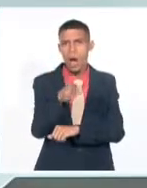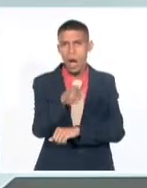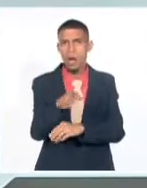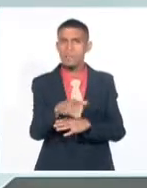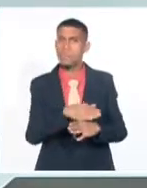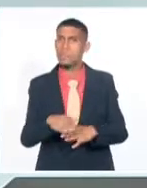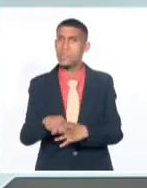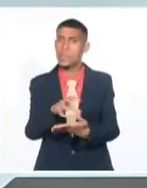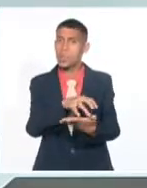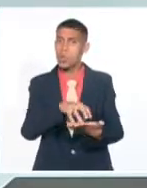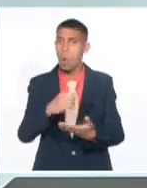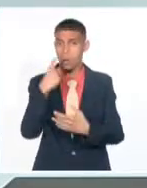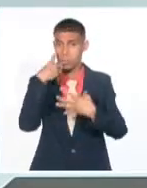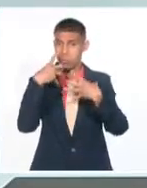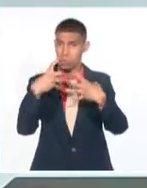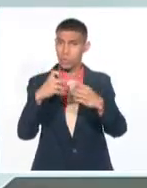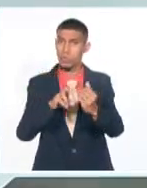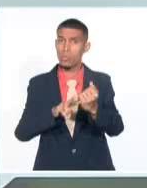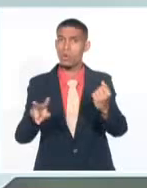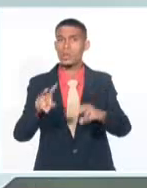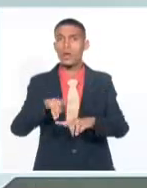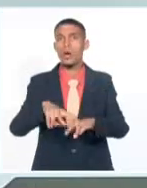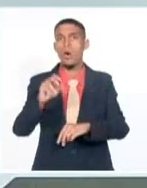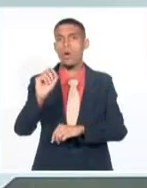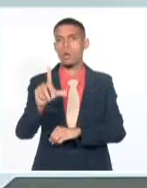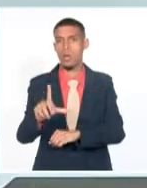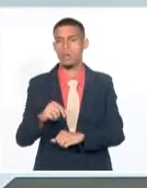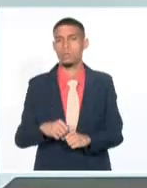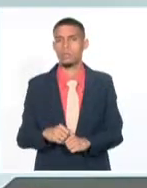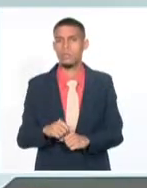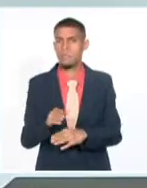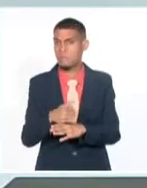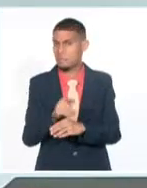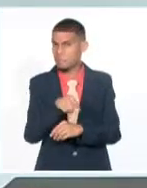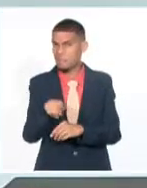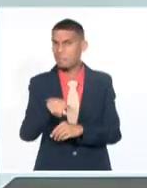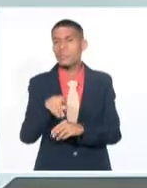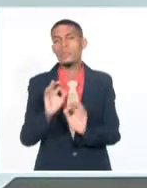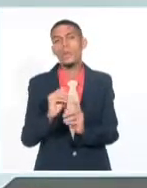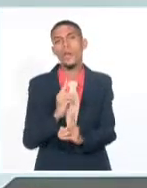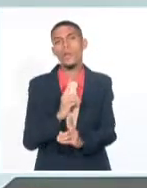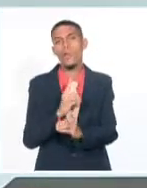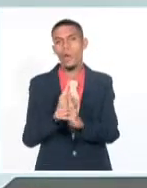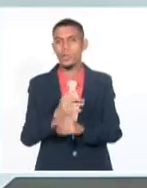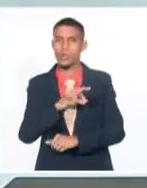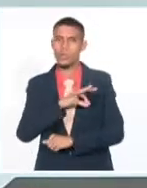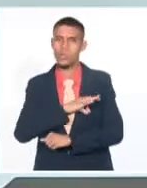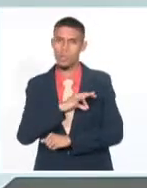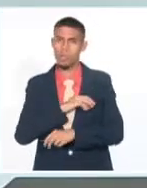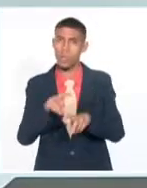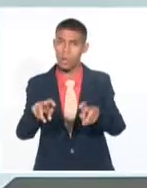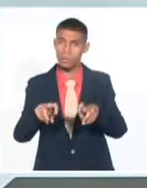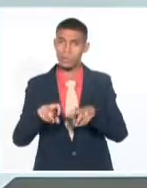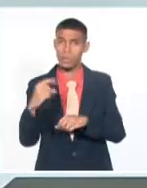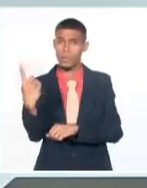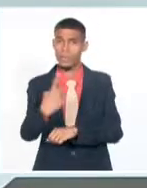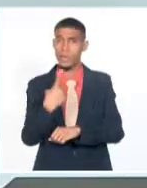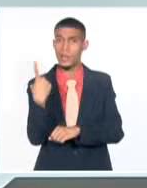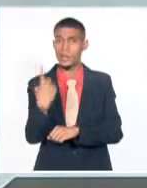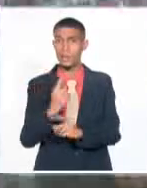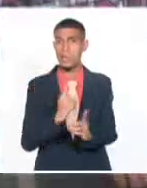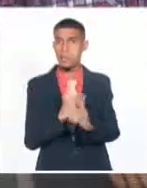ese territorio de la provincia de Holguín. Esto como parte de los encuentros que sostienen los diputados de la Asamblea con sus